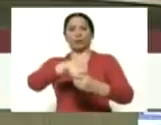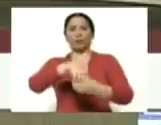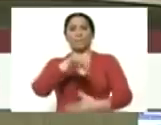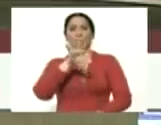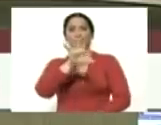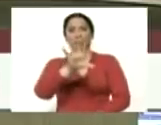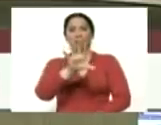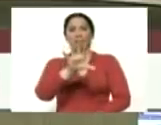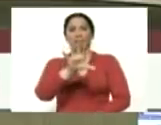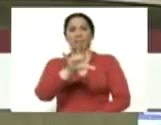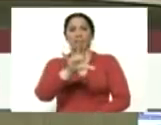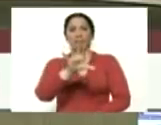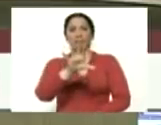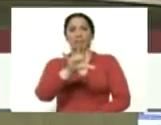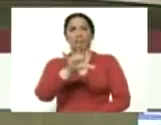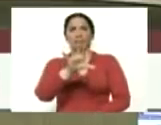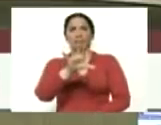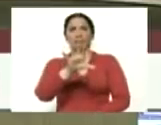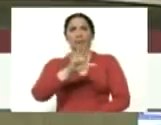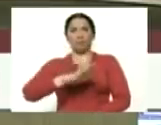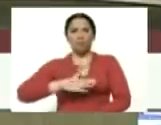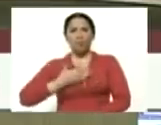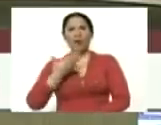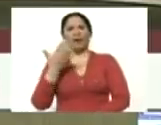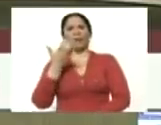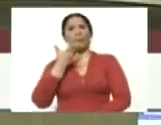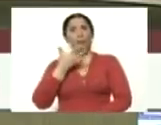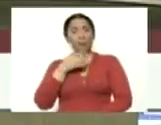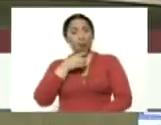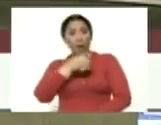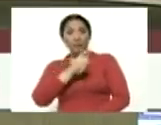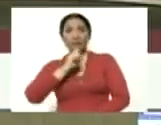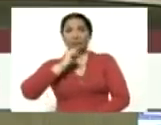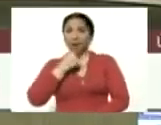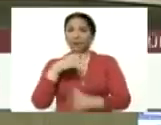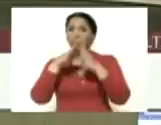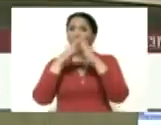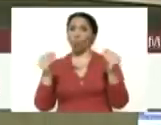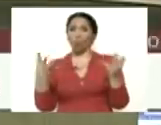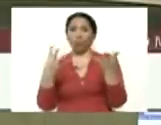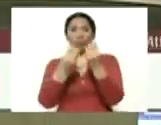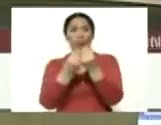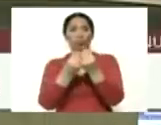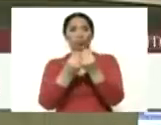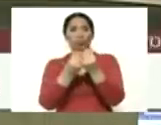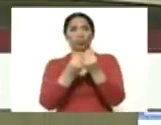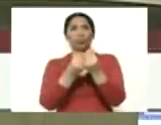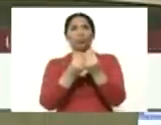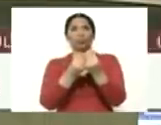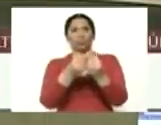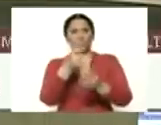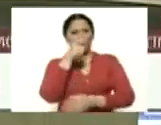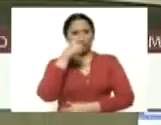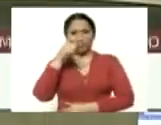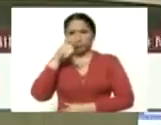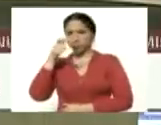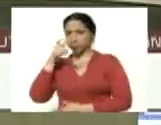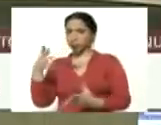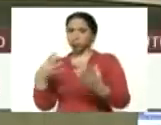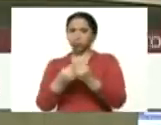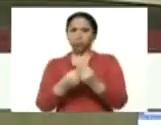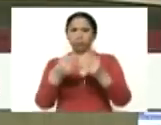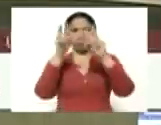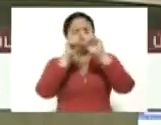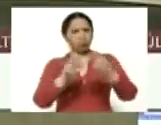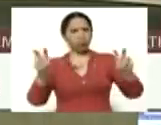región. Puede ser que ya esté la clave de todo, junto con la terapéutica instalada, junto con el